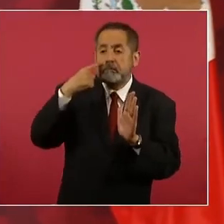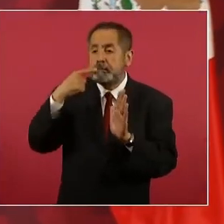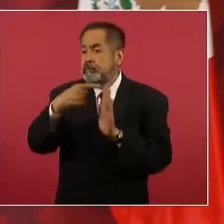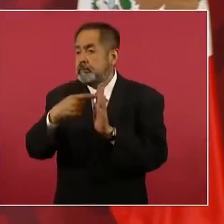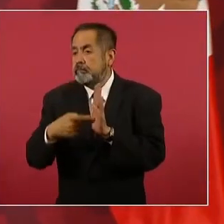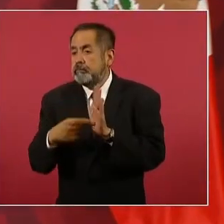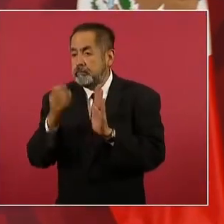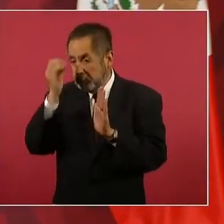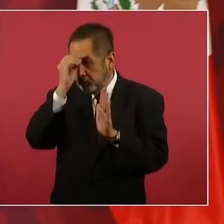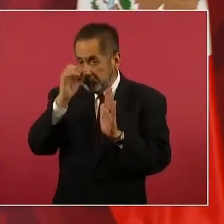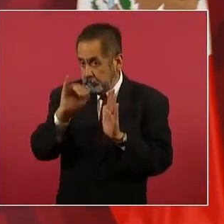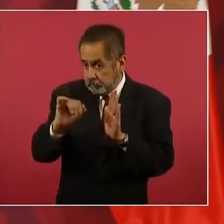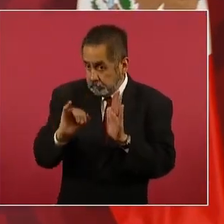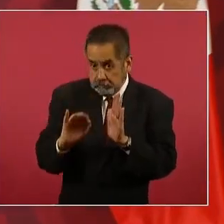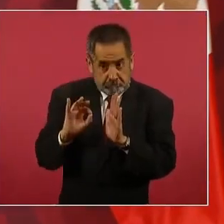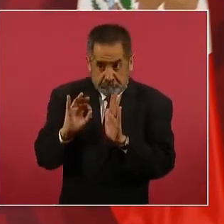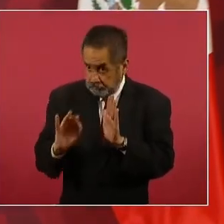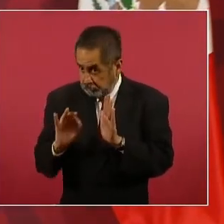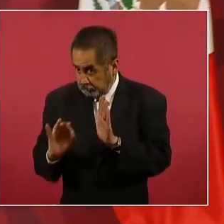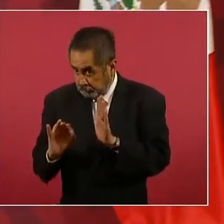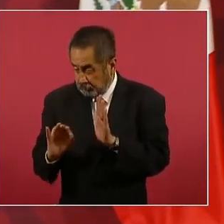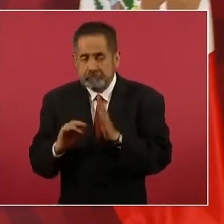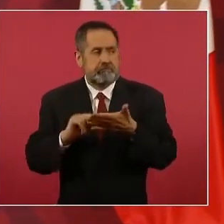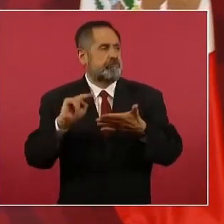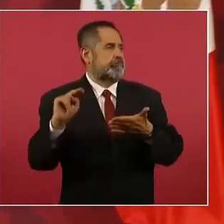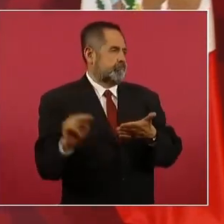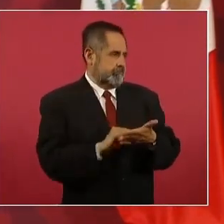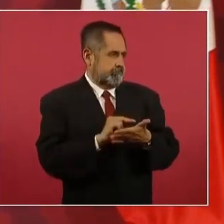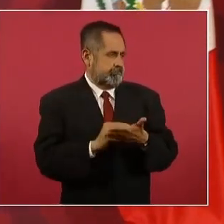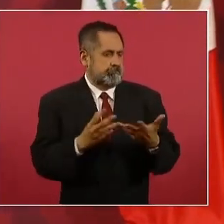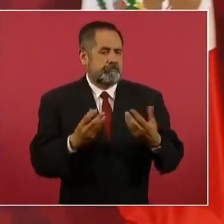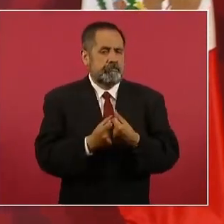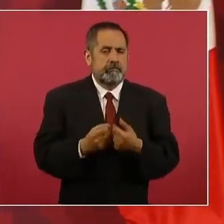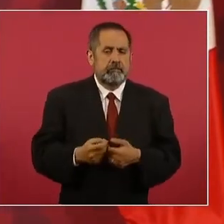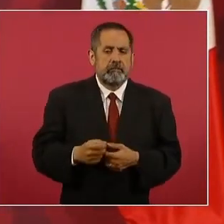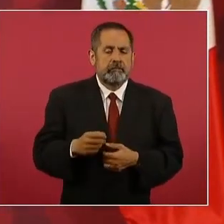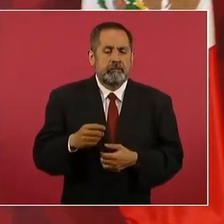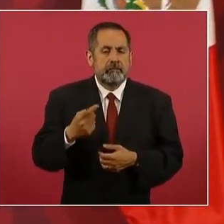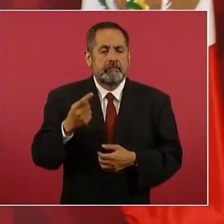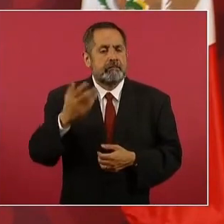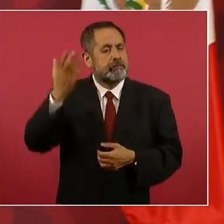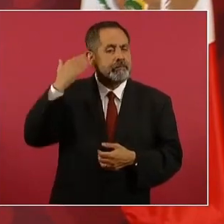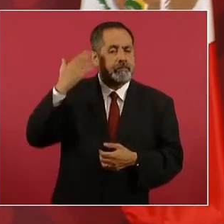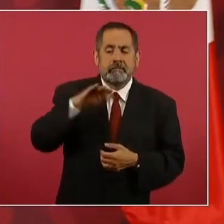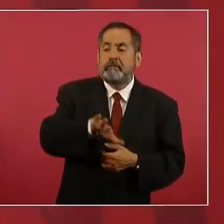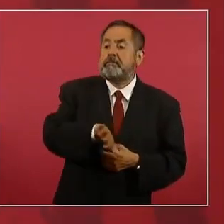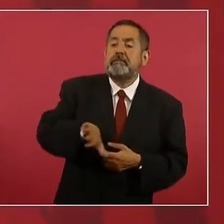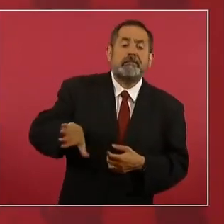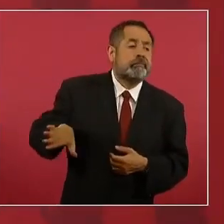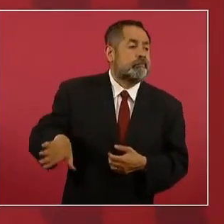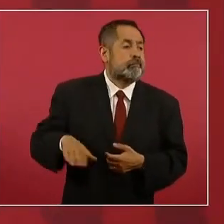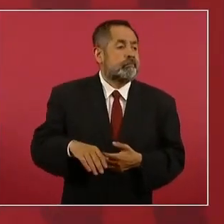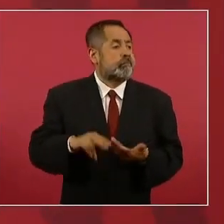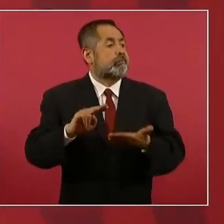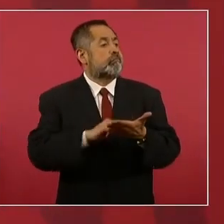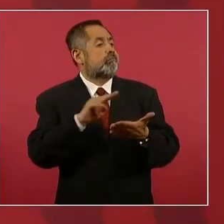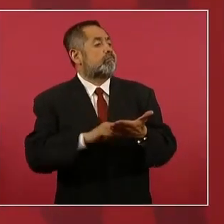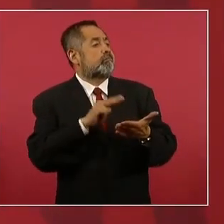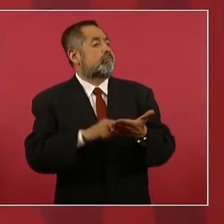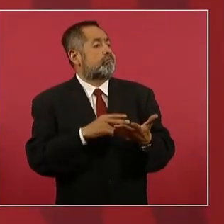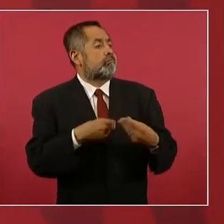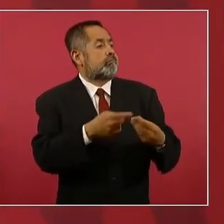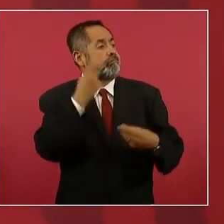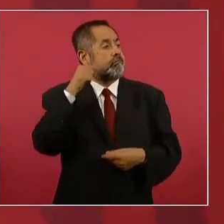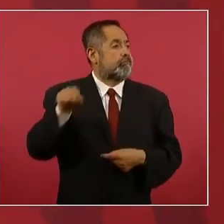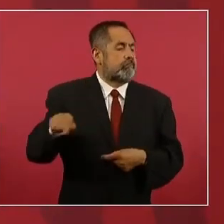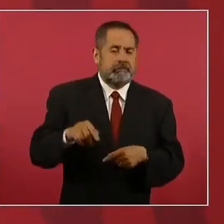para que no firmen a espaldas de los trabajadores algo que les perjudique. son de